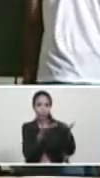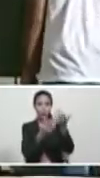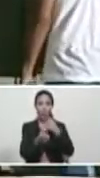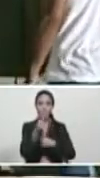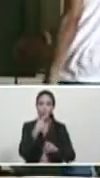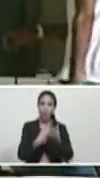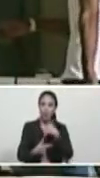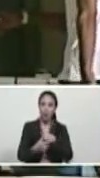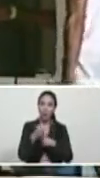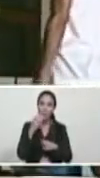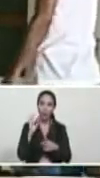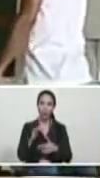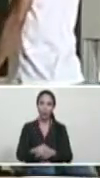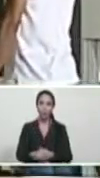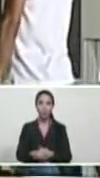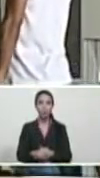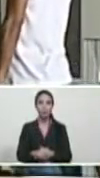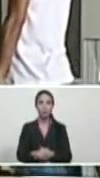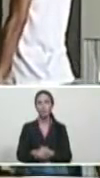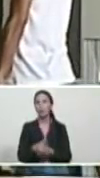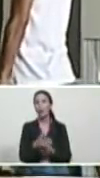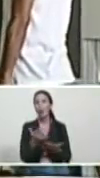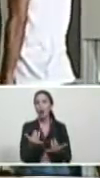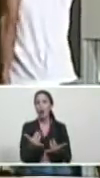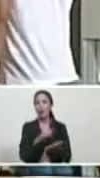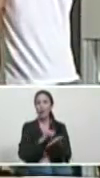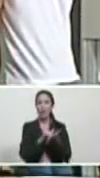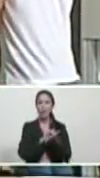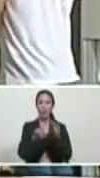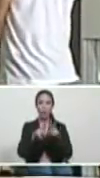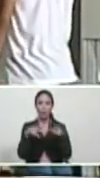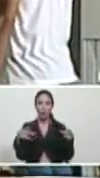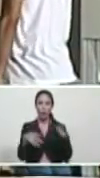Salió en el New York Times un artículo verdaderamente,